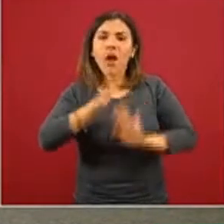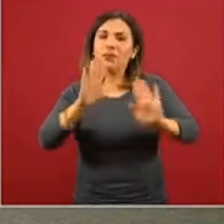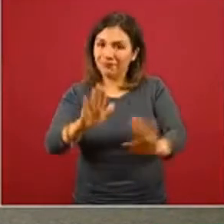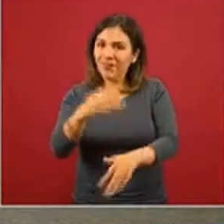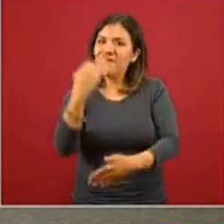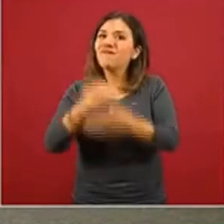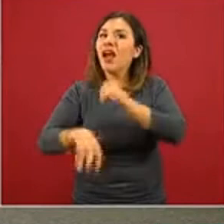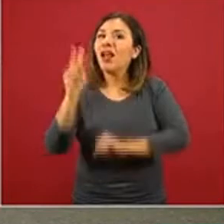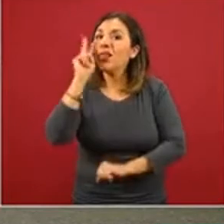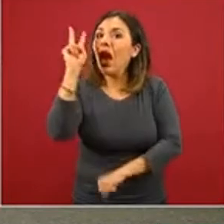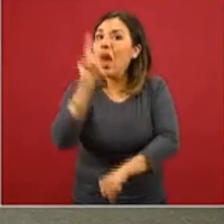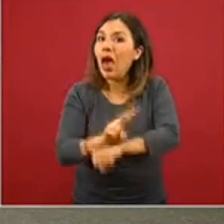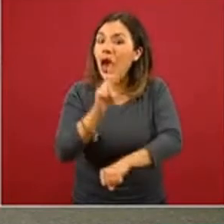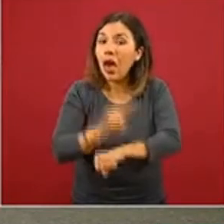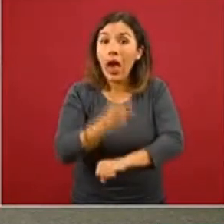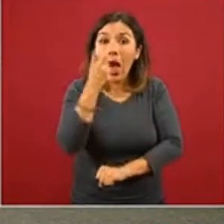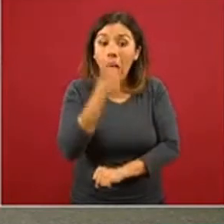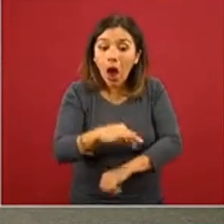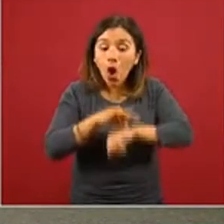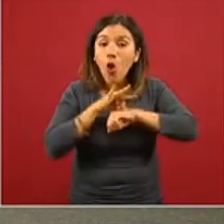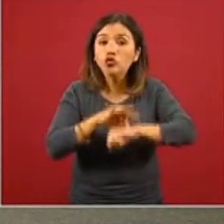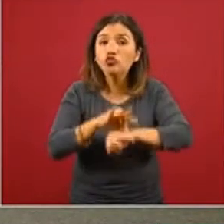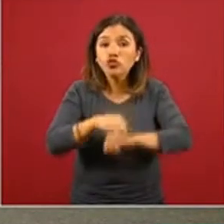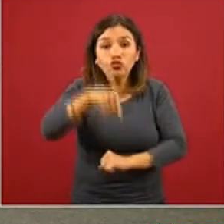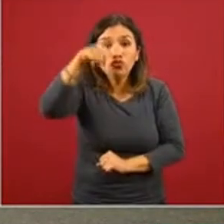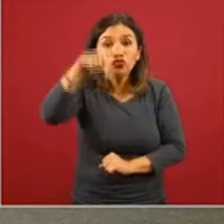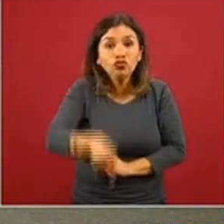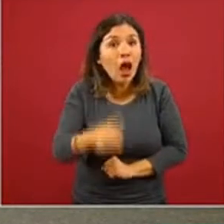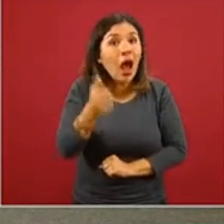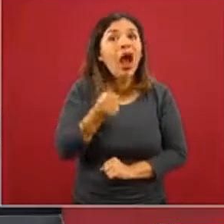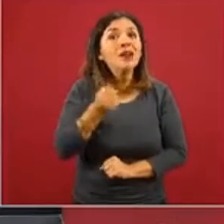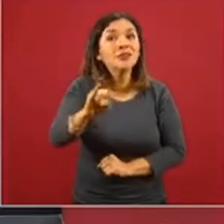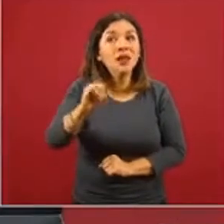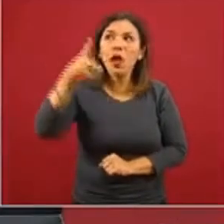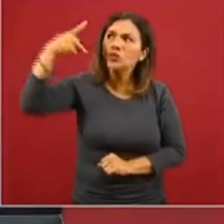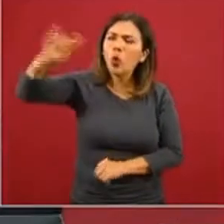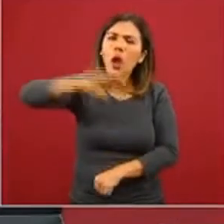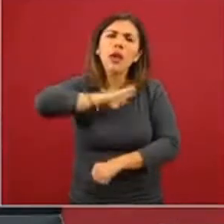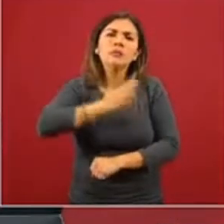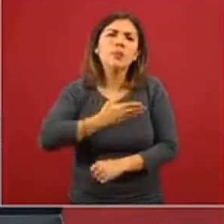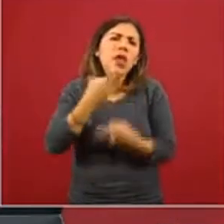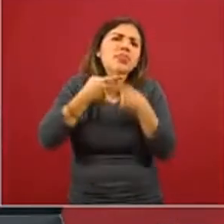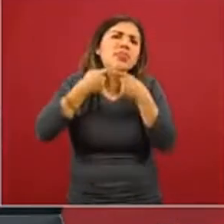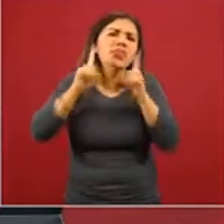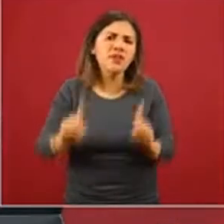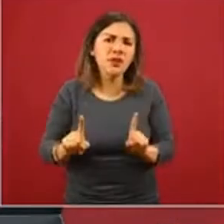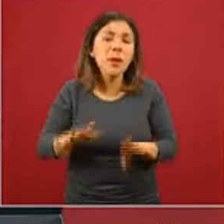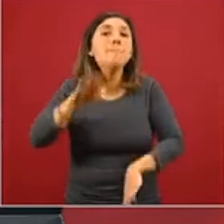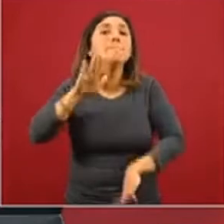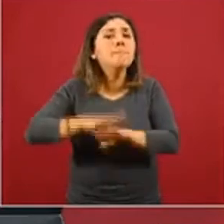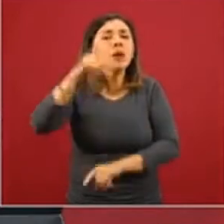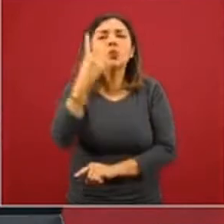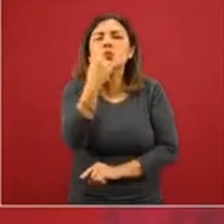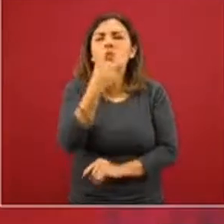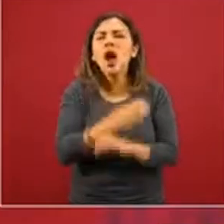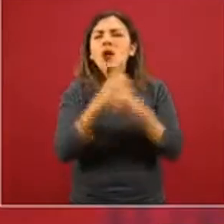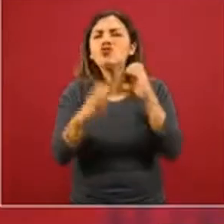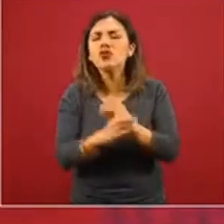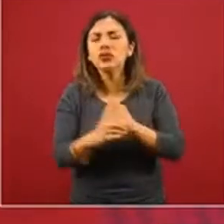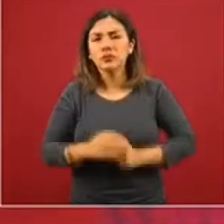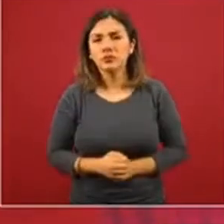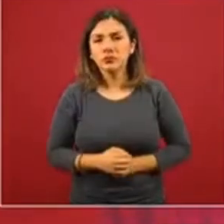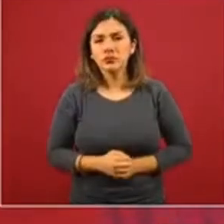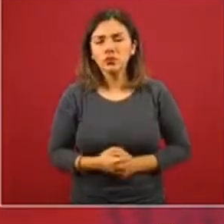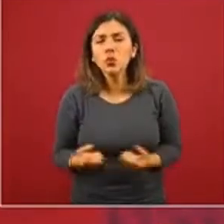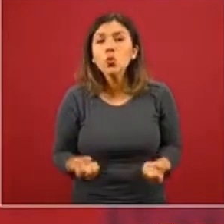perder de vista también que esta es la realidad y esa es la realidad en España. Más un detalle,